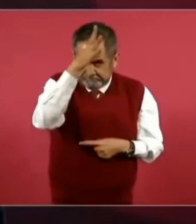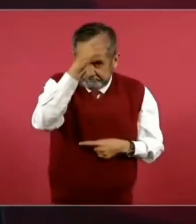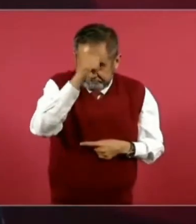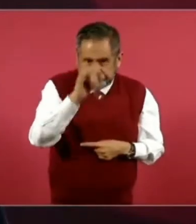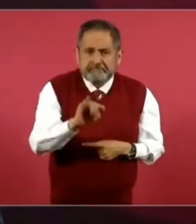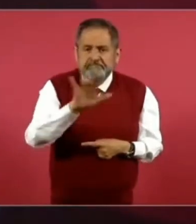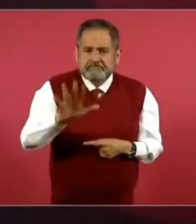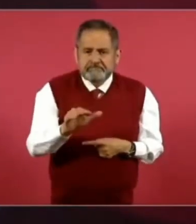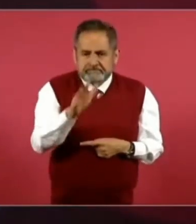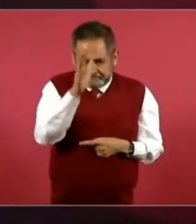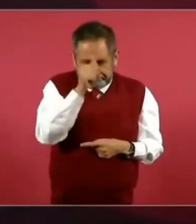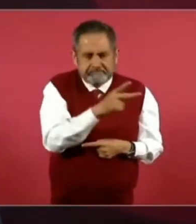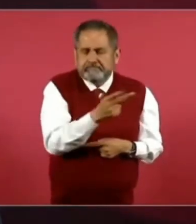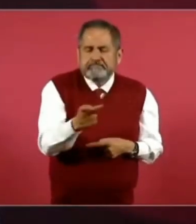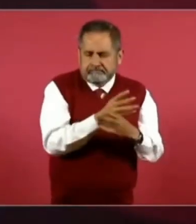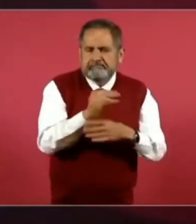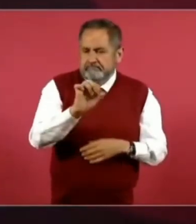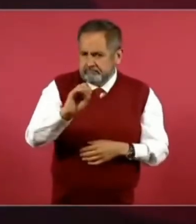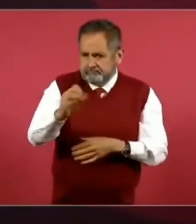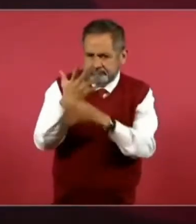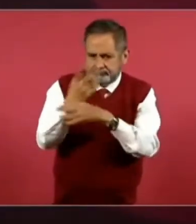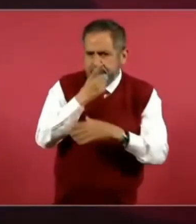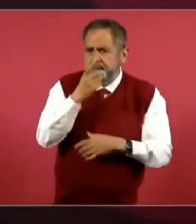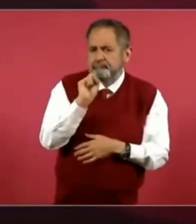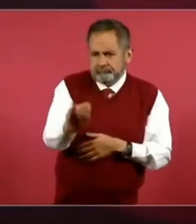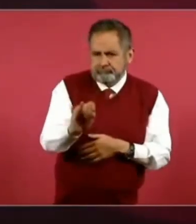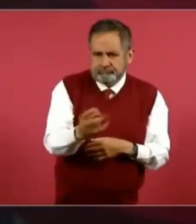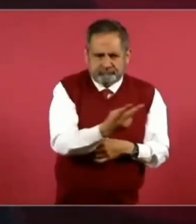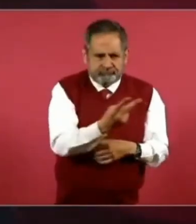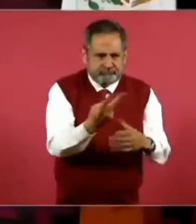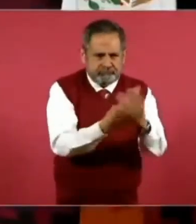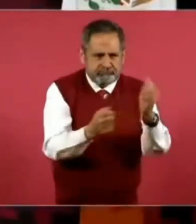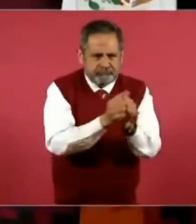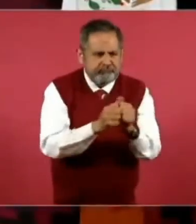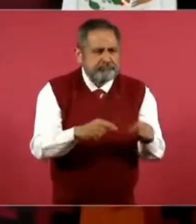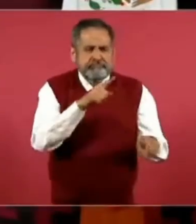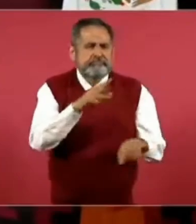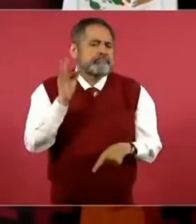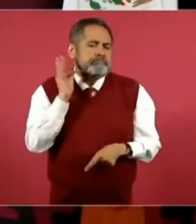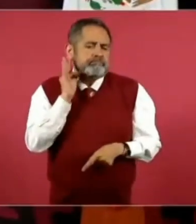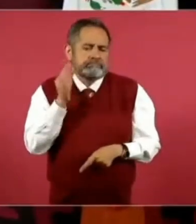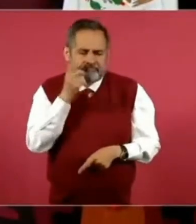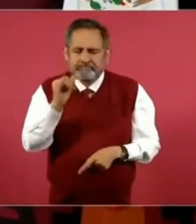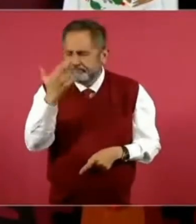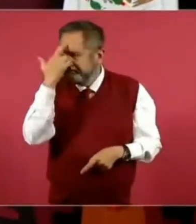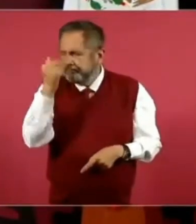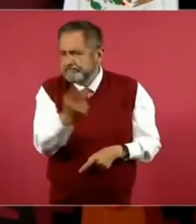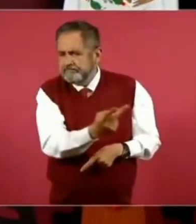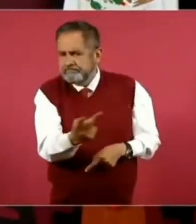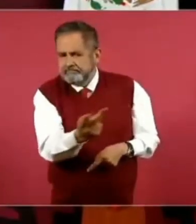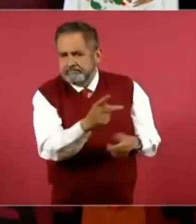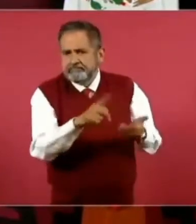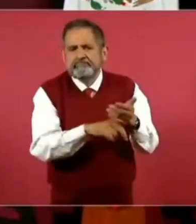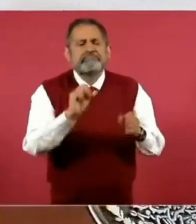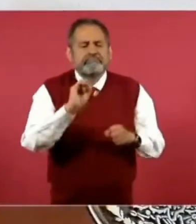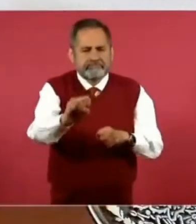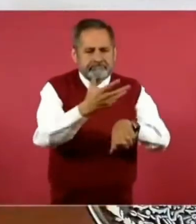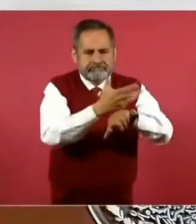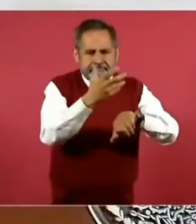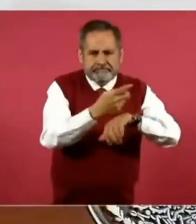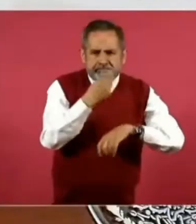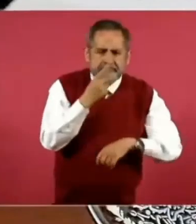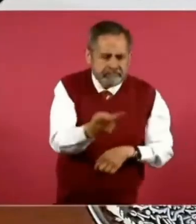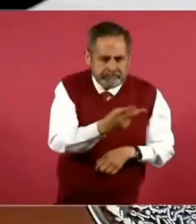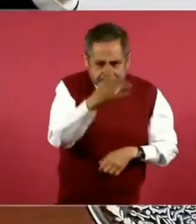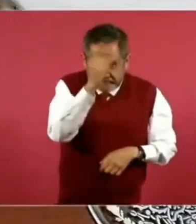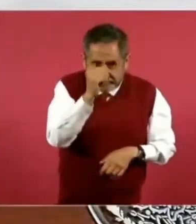Eso sí lo aseguran las autoridades, lo asegura la Fiscalía de Estados Unidos.